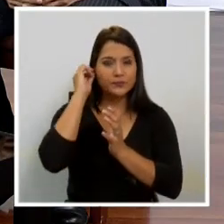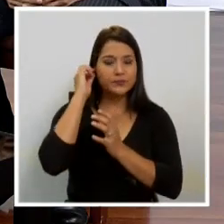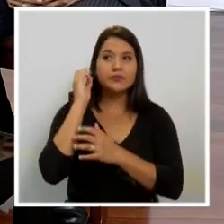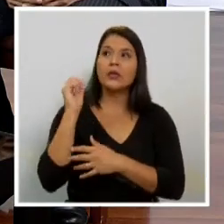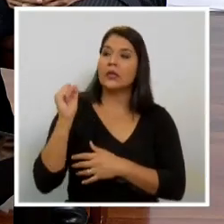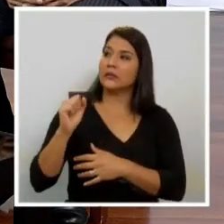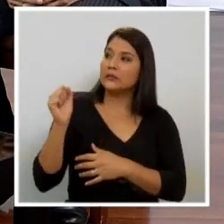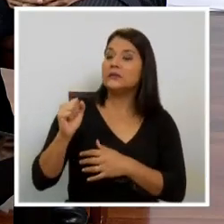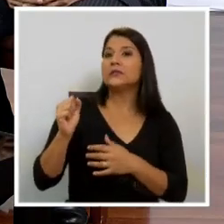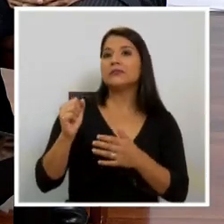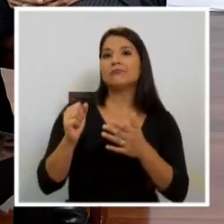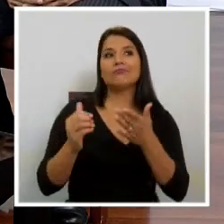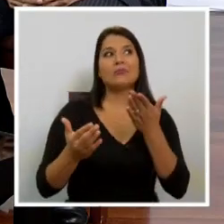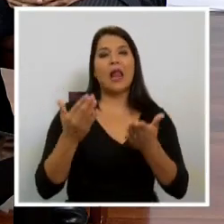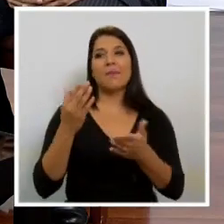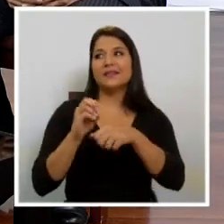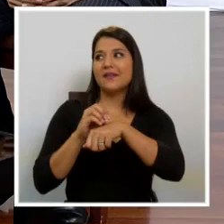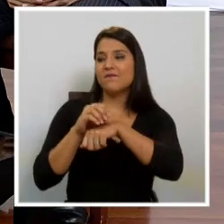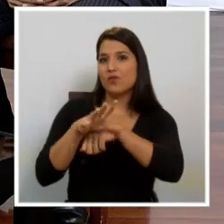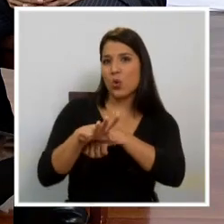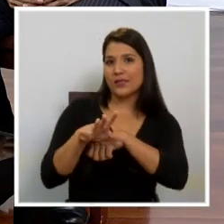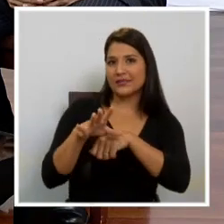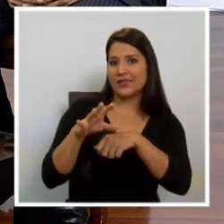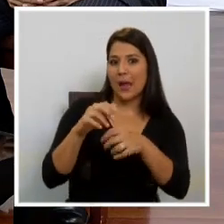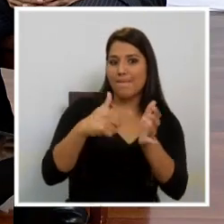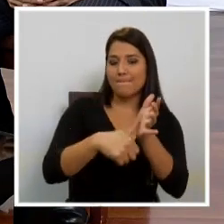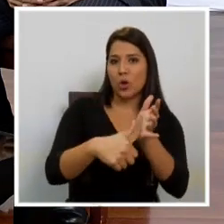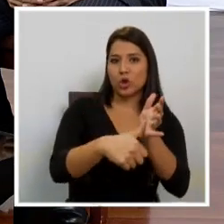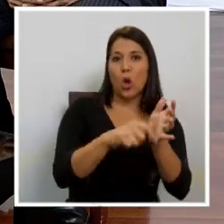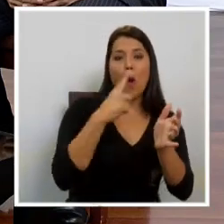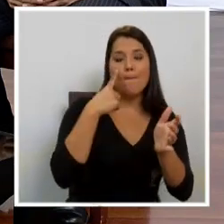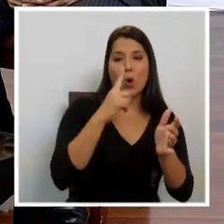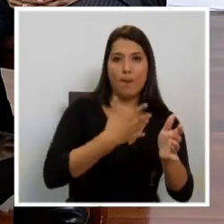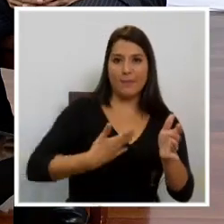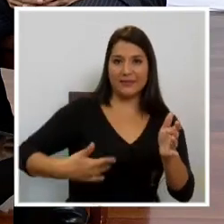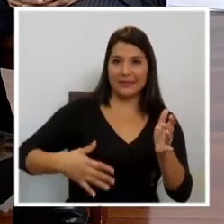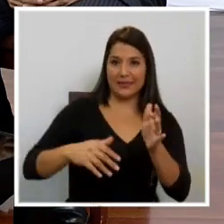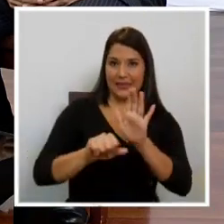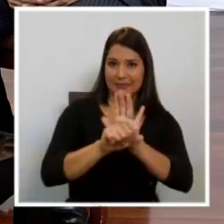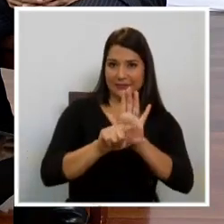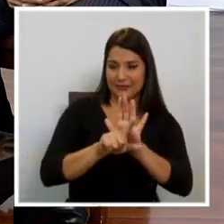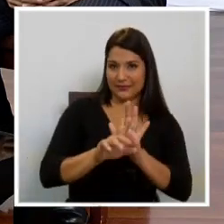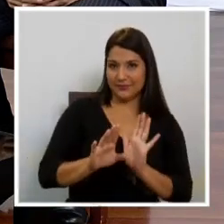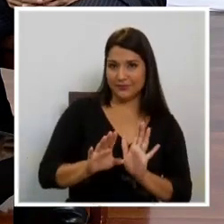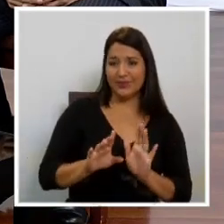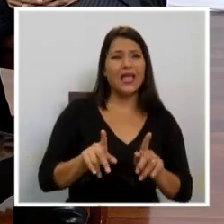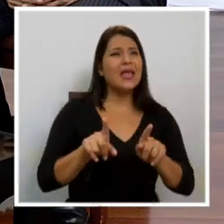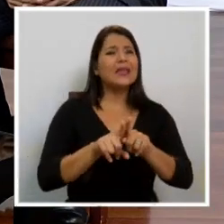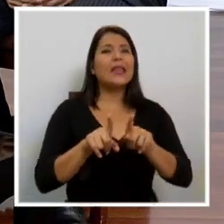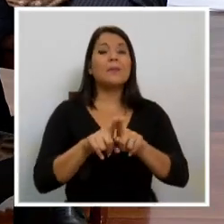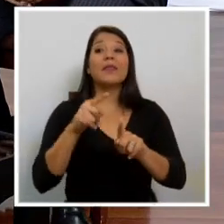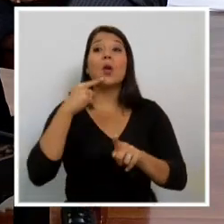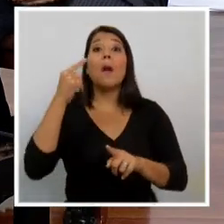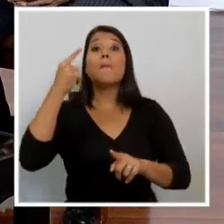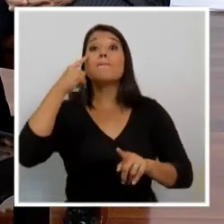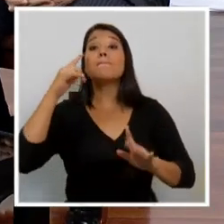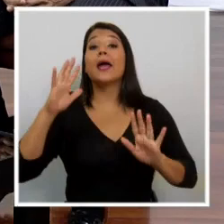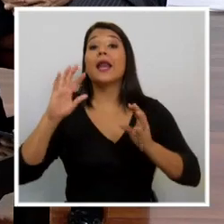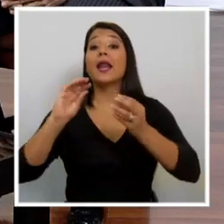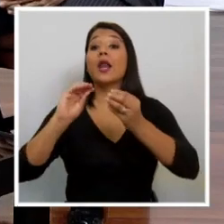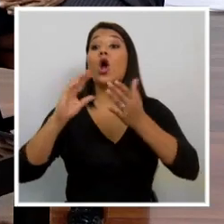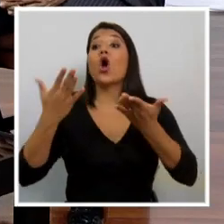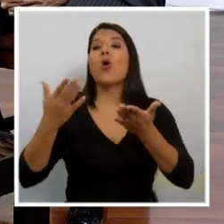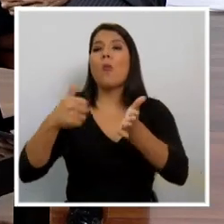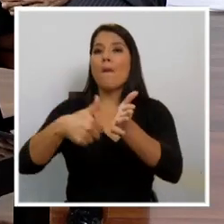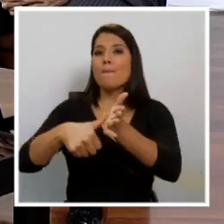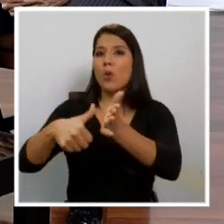Carlos Ricardo Benavides de 39 y algunas palabras que él dijo en torno a que veremos los números en las próximas rondas.